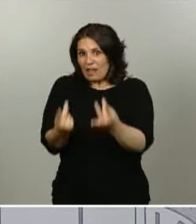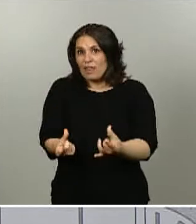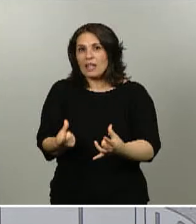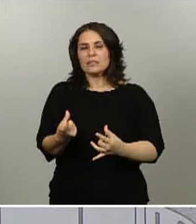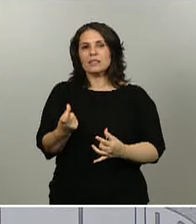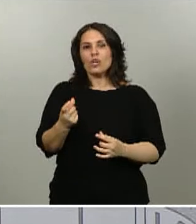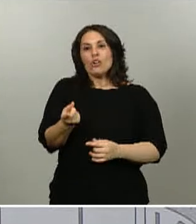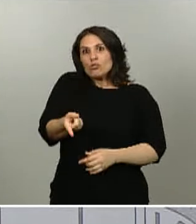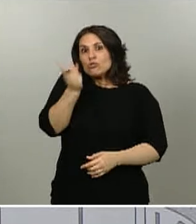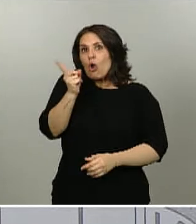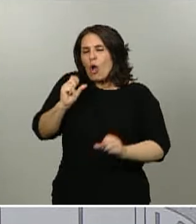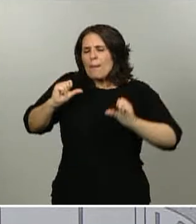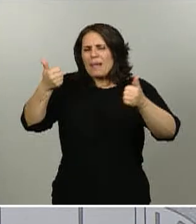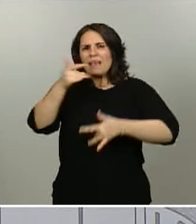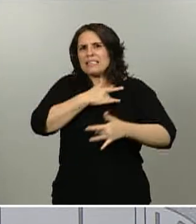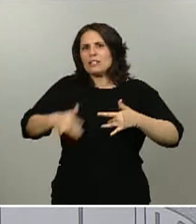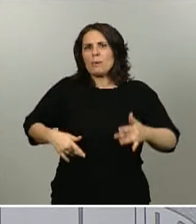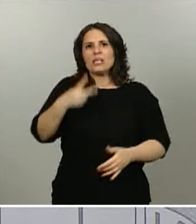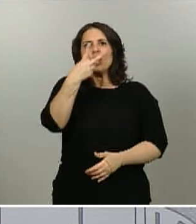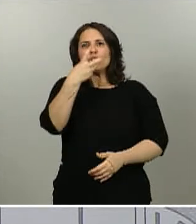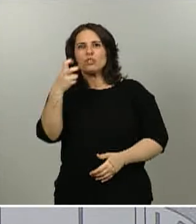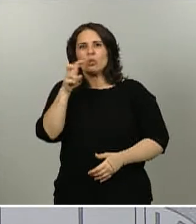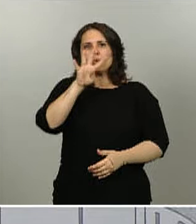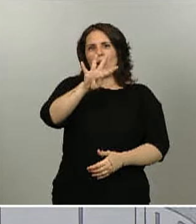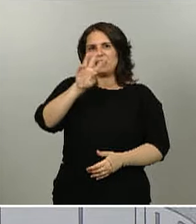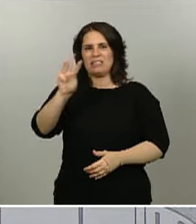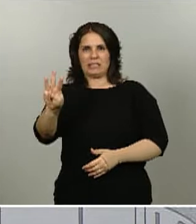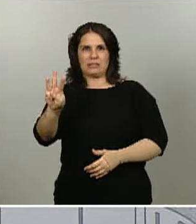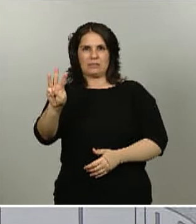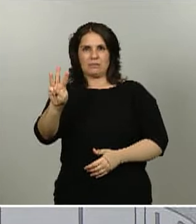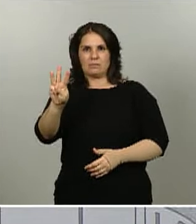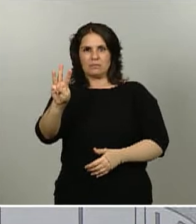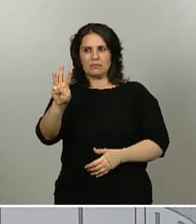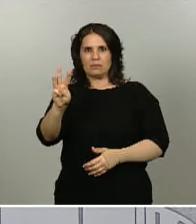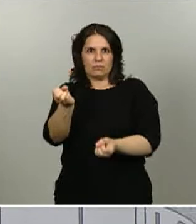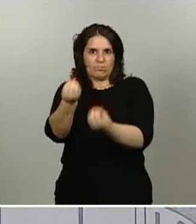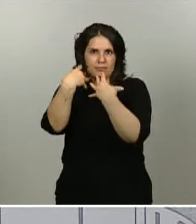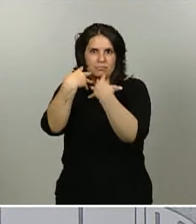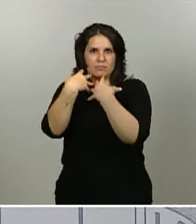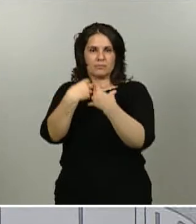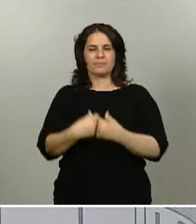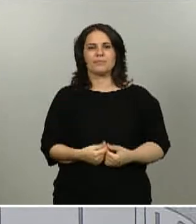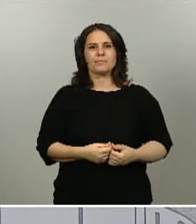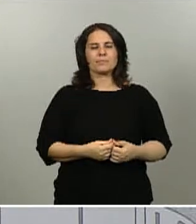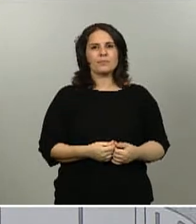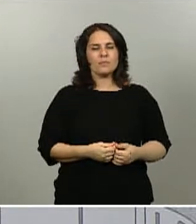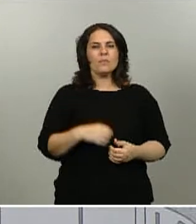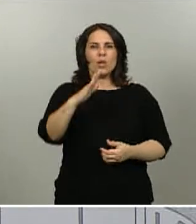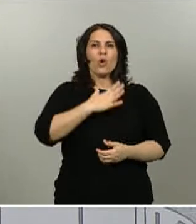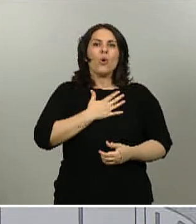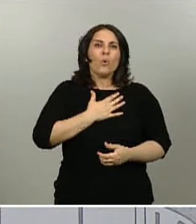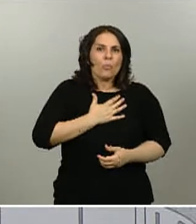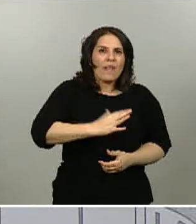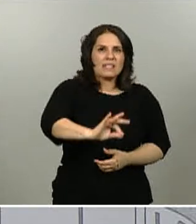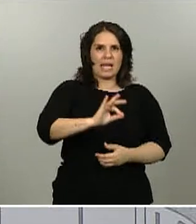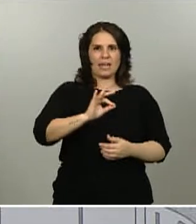síntomas 243 casos de los que ahora mismo tenemos notificados. Puede ser que todavía algunos de los últimos días no se hayan